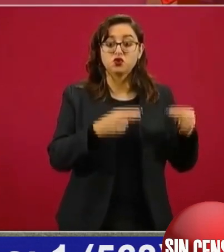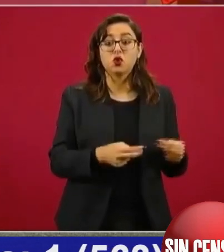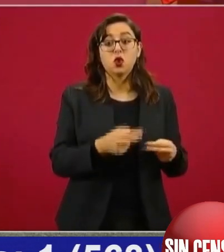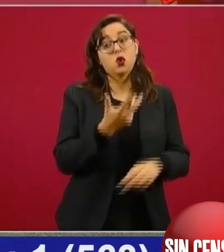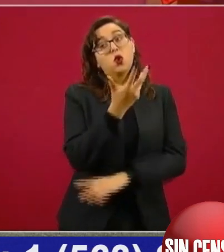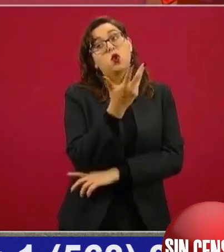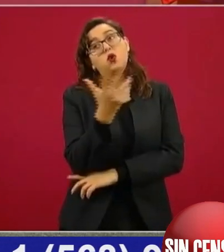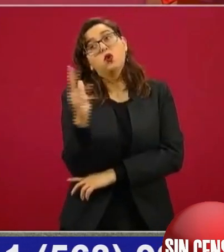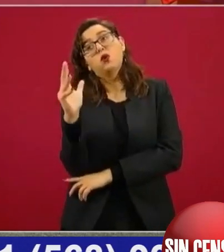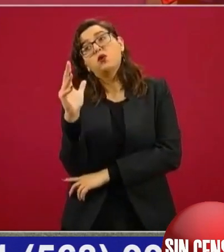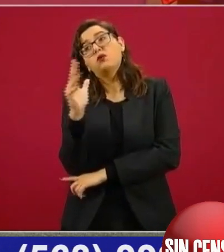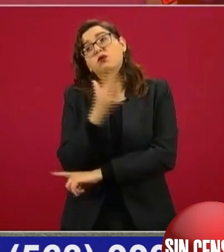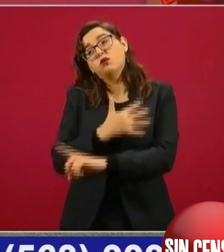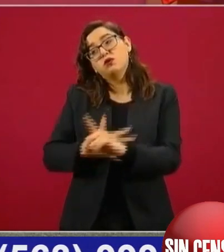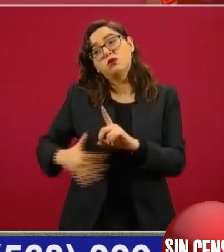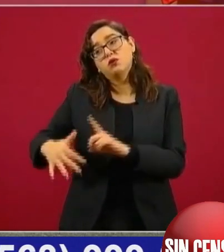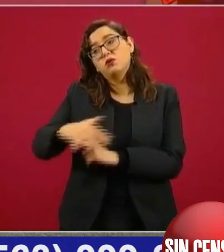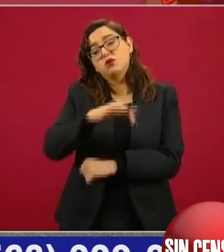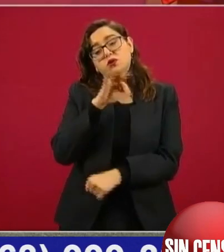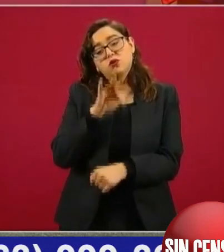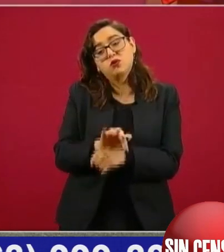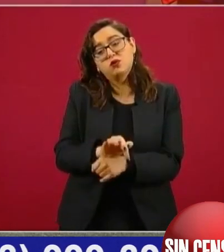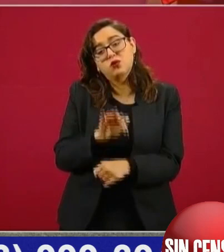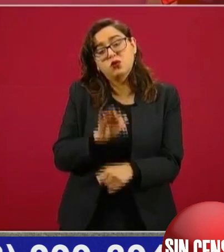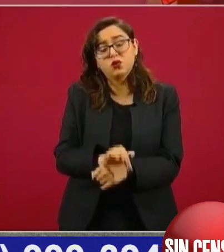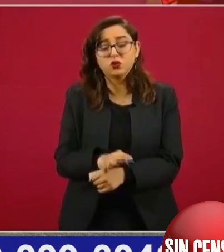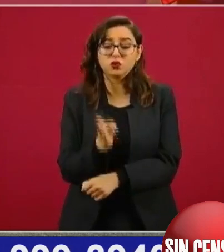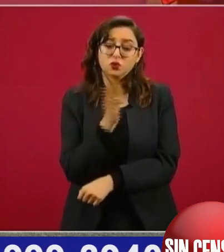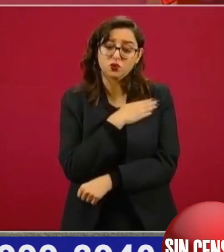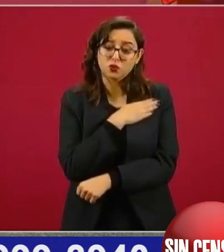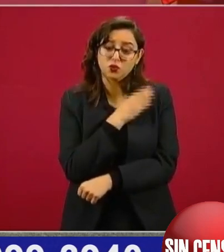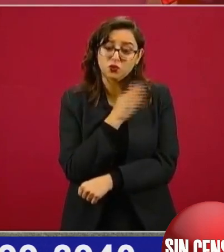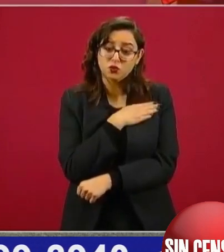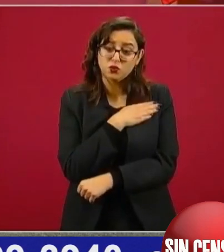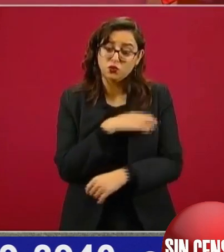ambientalistas y como tienen